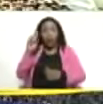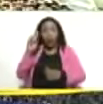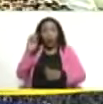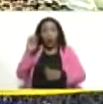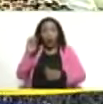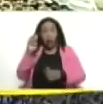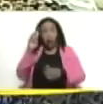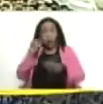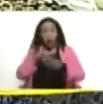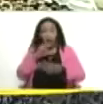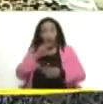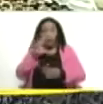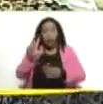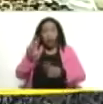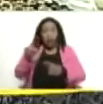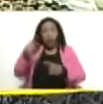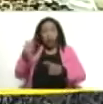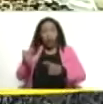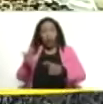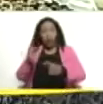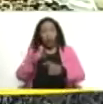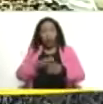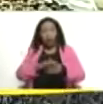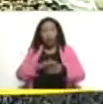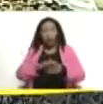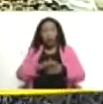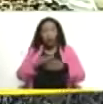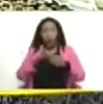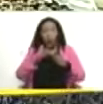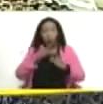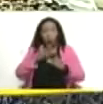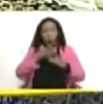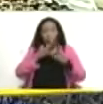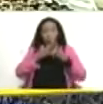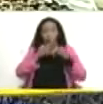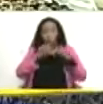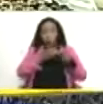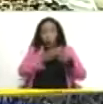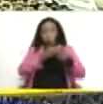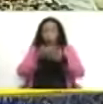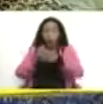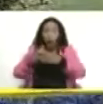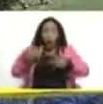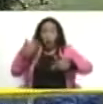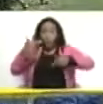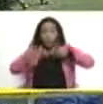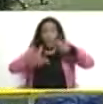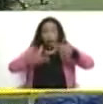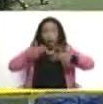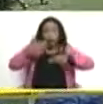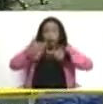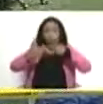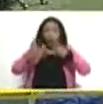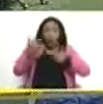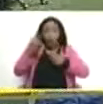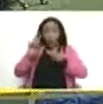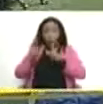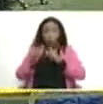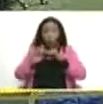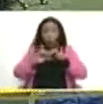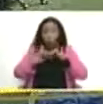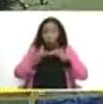2023, contra todos los grupos estructurados de delincuencia organizada, contra todos los